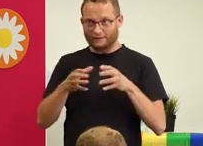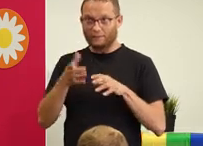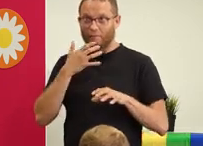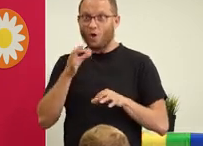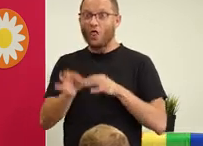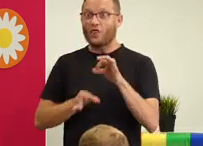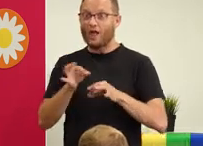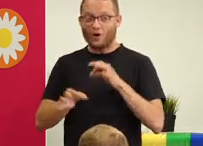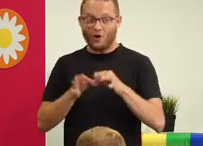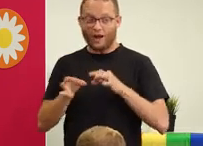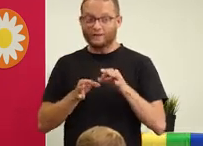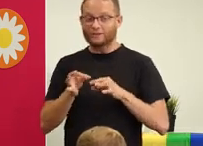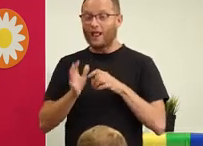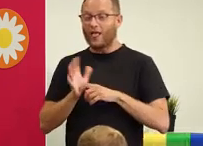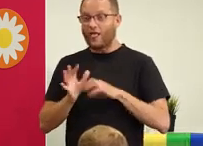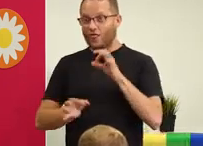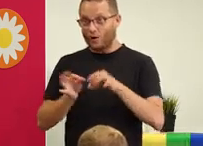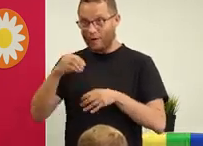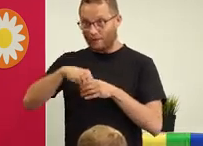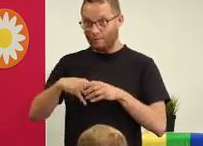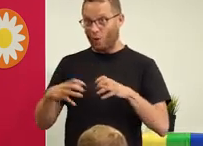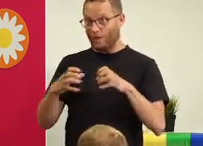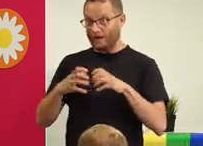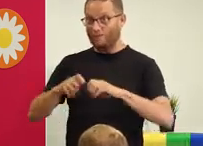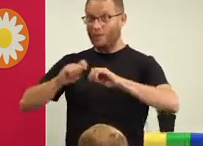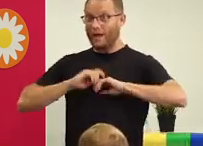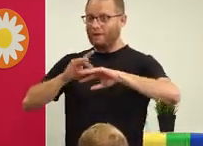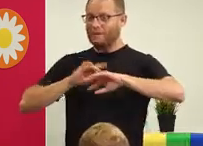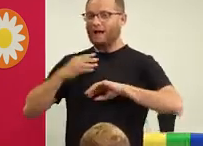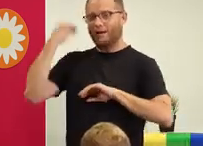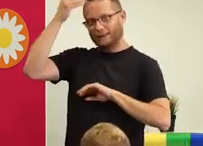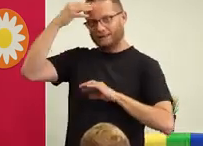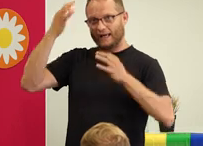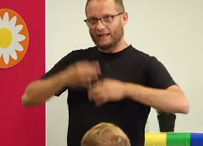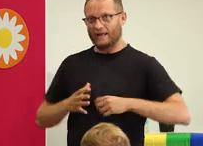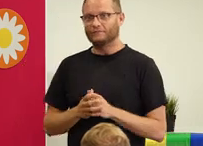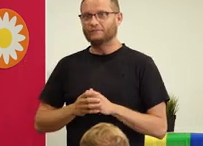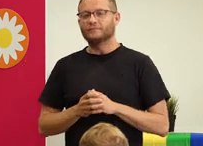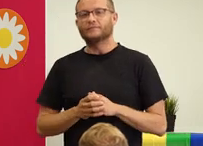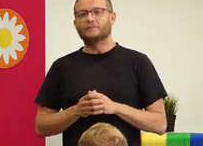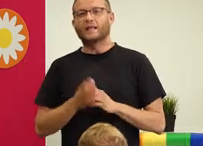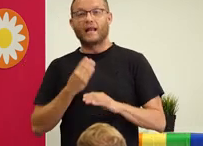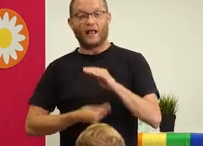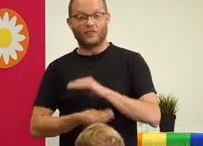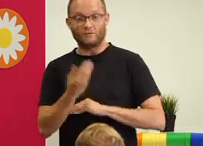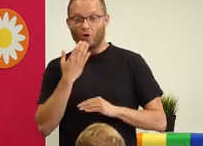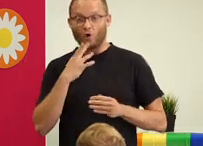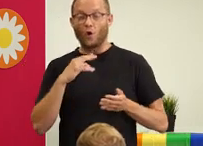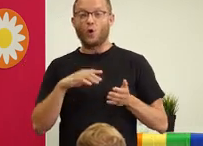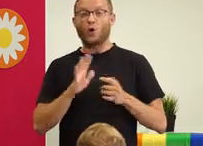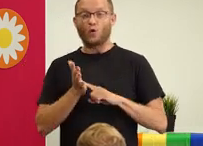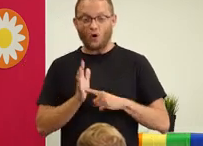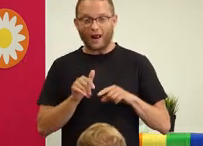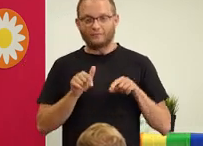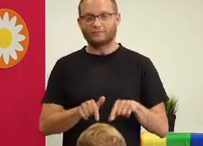las células que tenemos en el cerebro, el que nos invitan a pensar, porque nacimos con ellos y básicamente